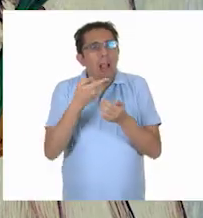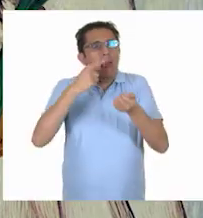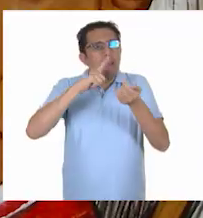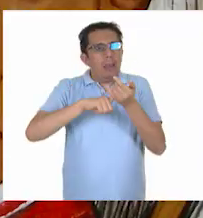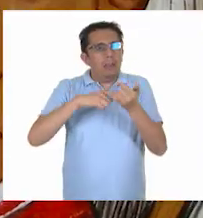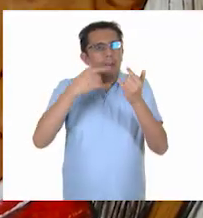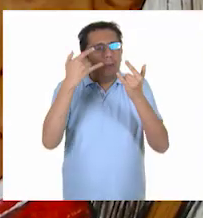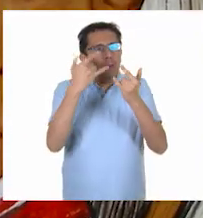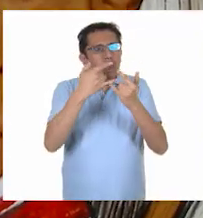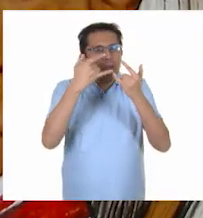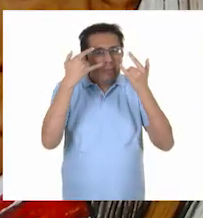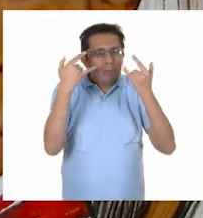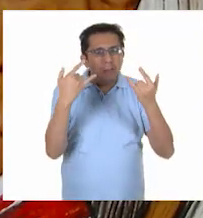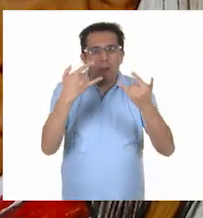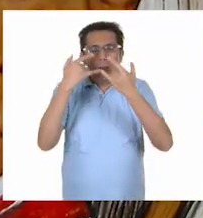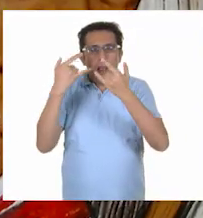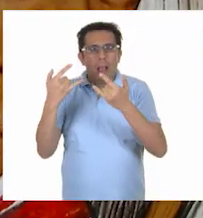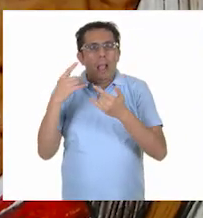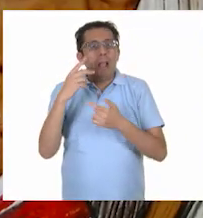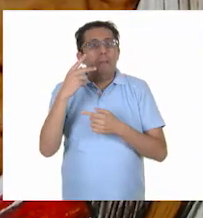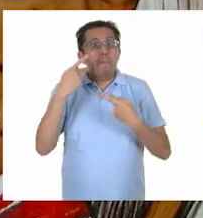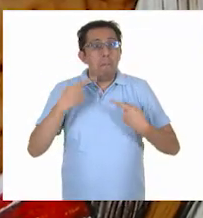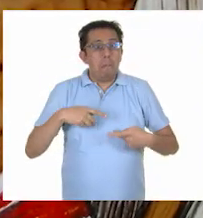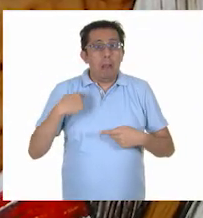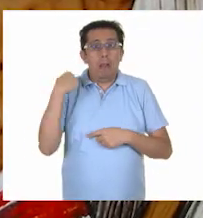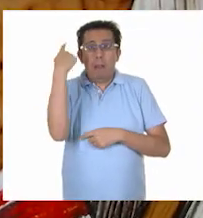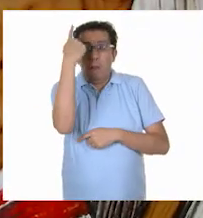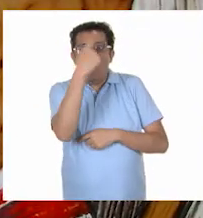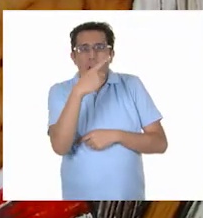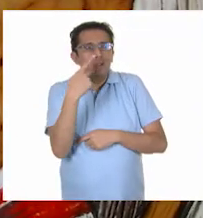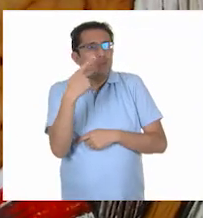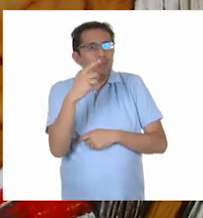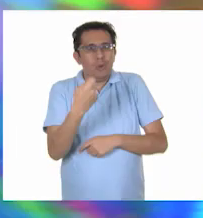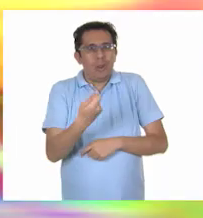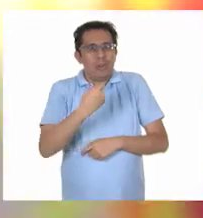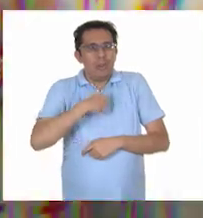donde los protagonistas tienen estos rostros que gritan identidad